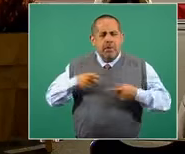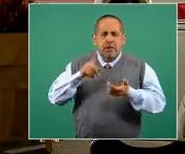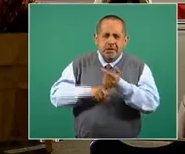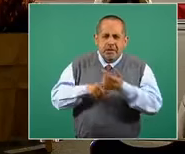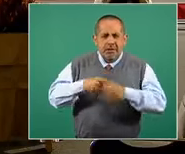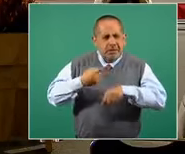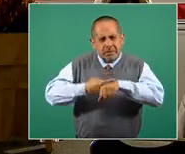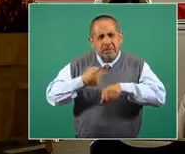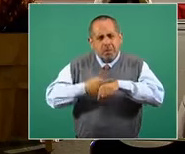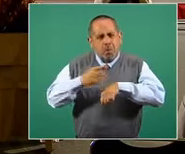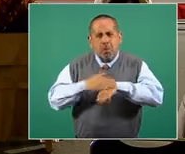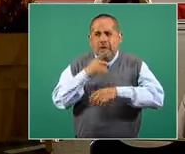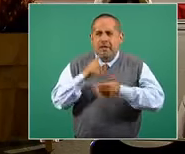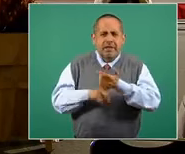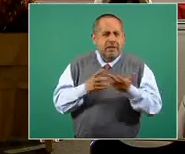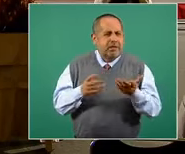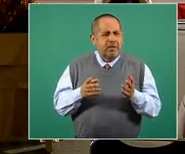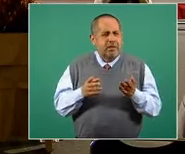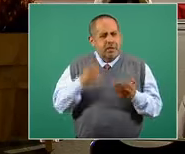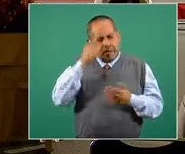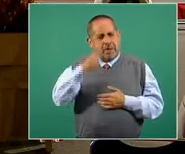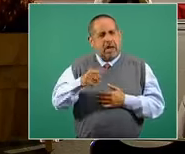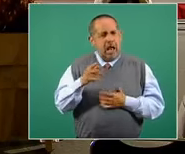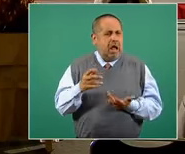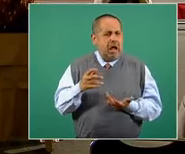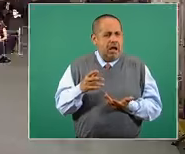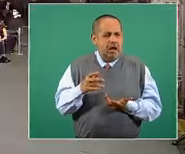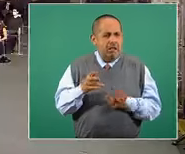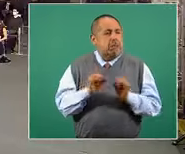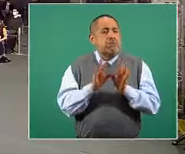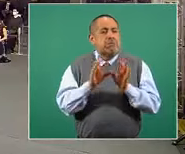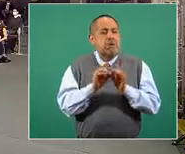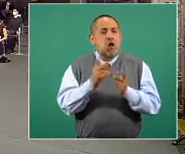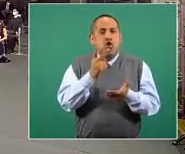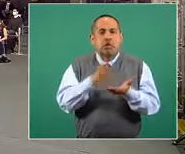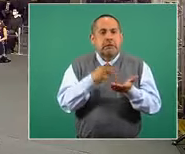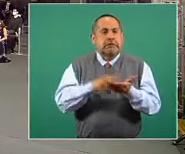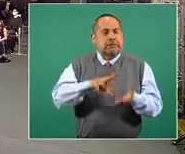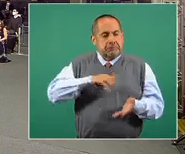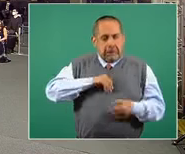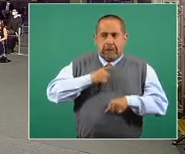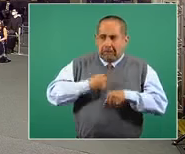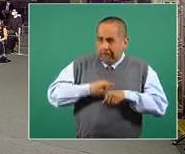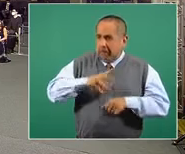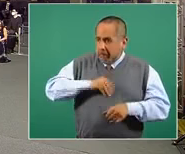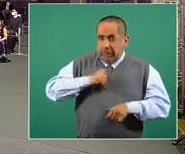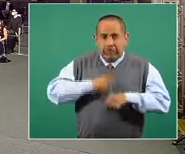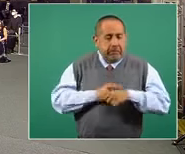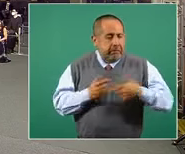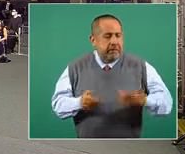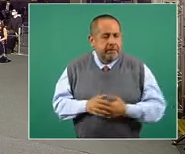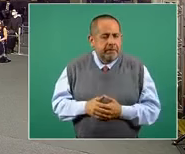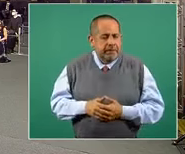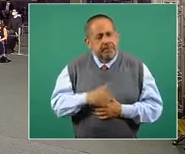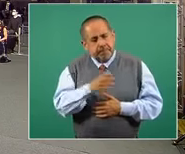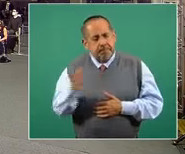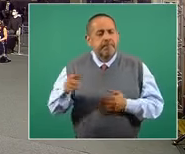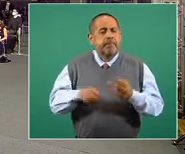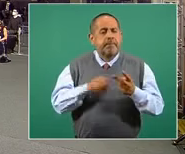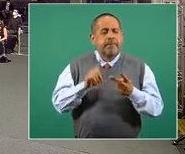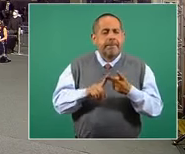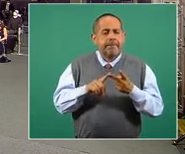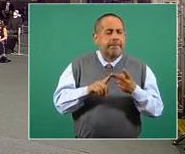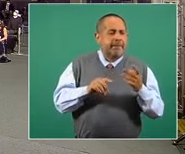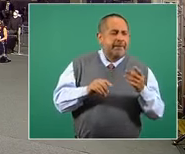o qué características precisamente para que se pueda catalogar en un recontagio? Y otra, precisamente a raíz de la infodemia,